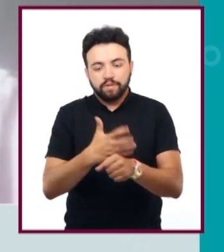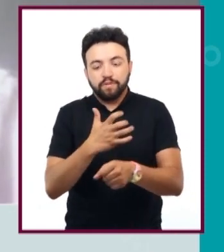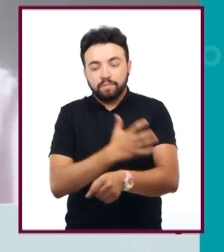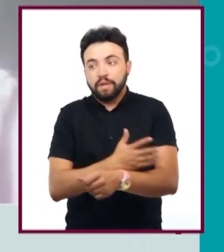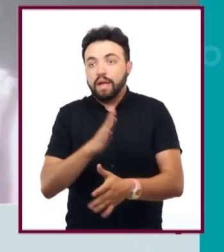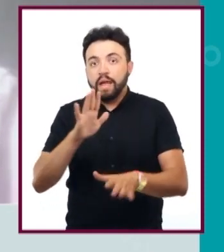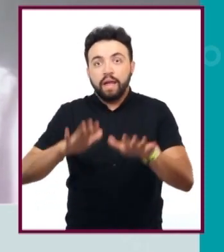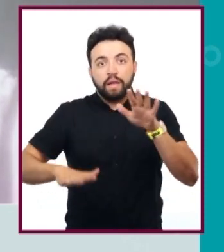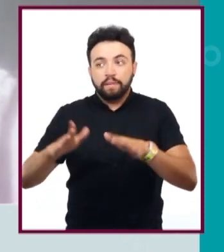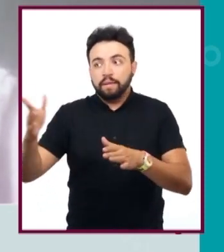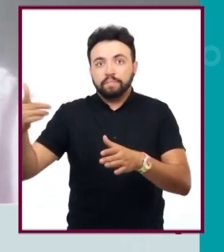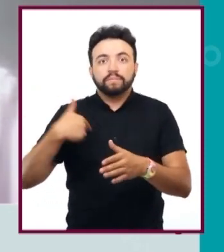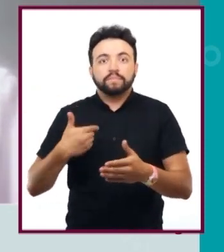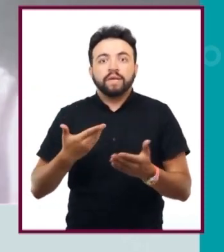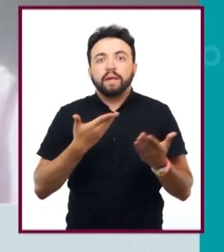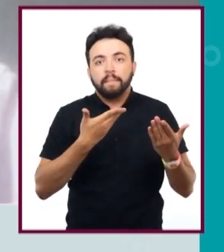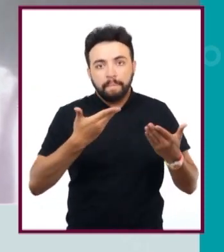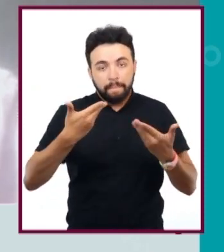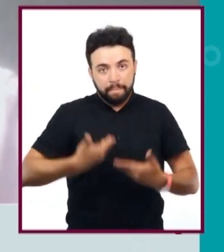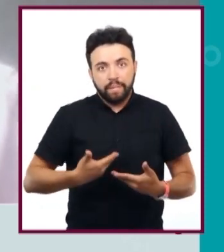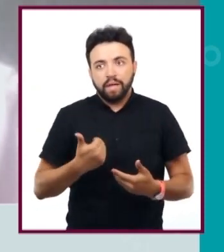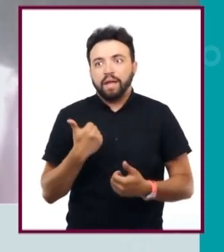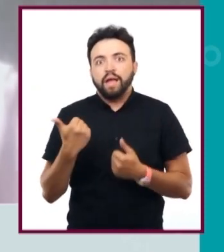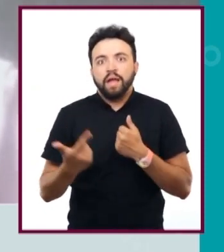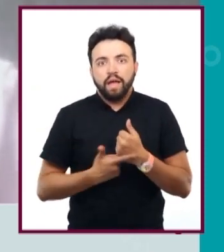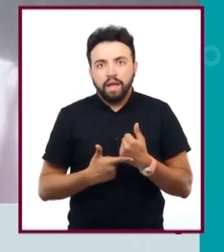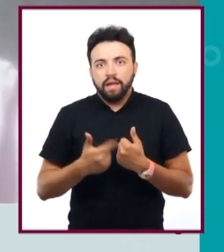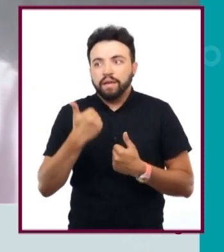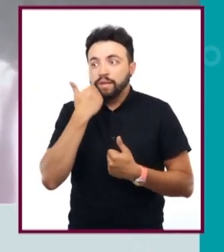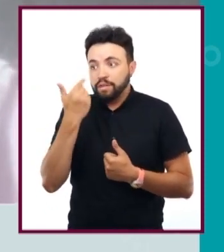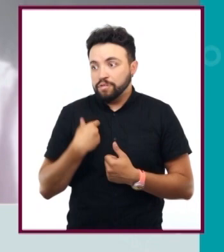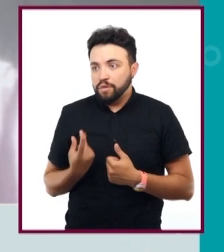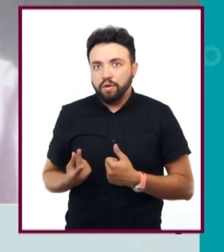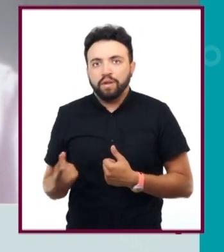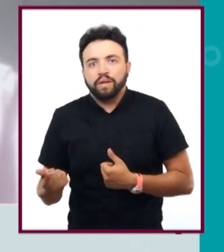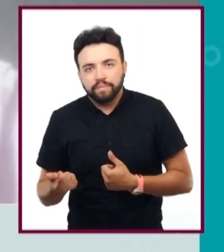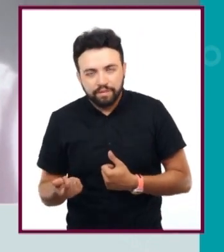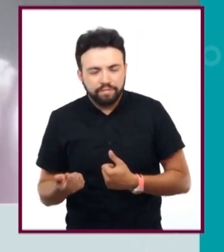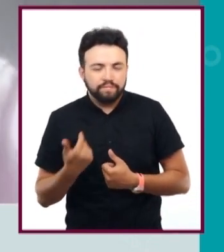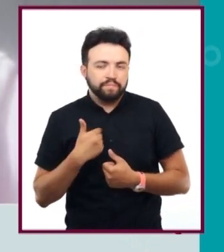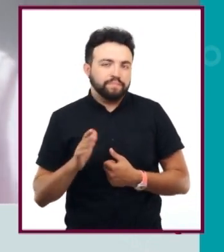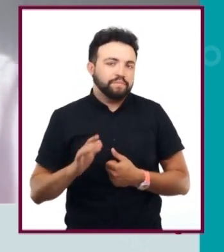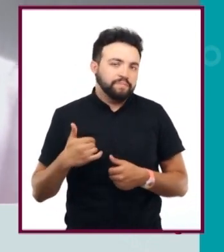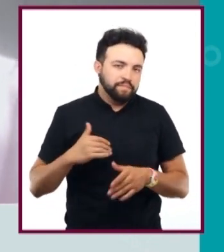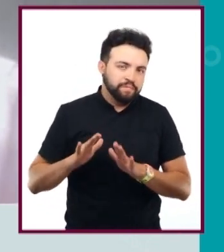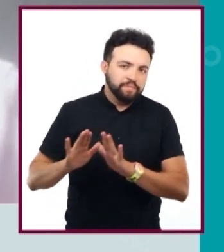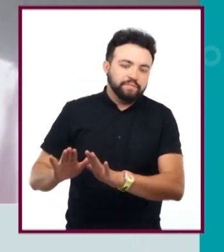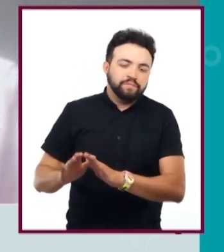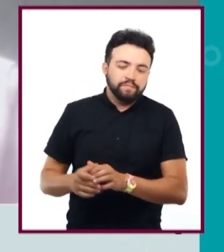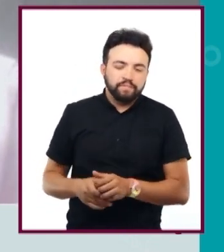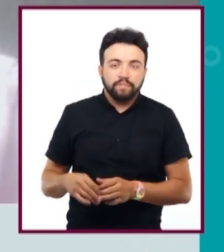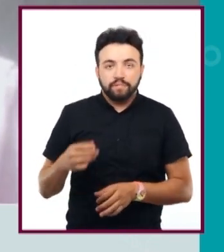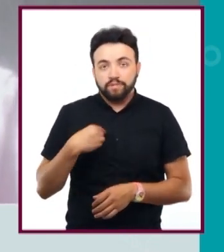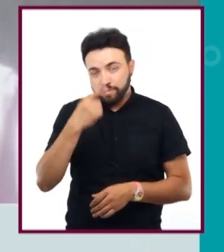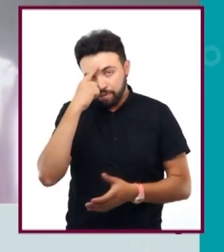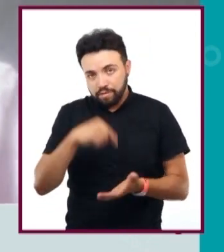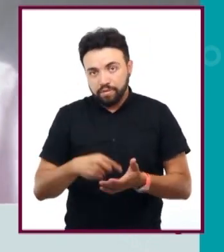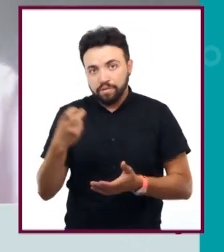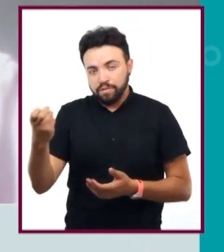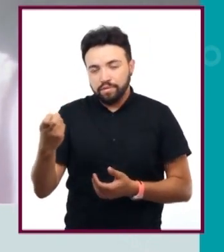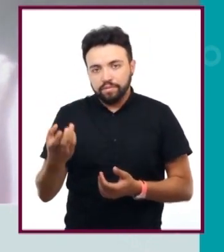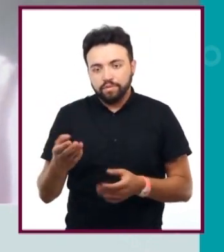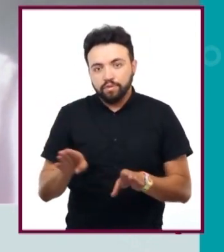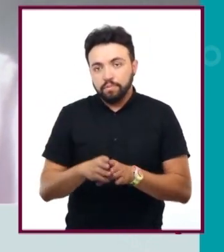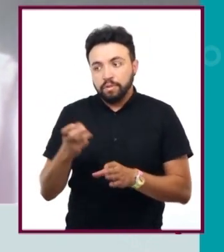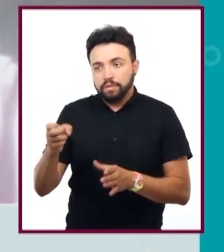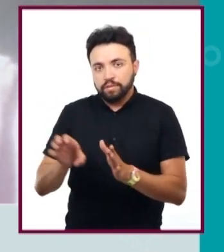creo que a veces con mis compañeros me piden algo y quieren que lo haga, pues así, en fast, y pues para nada,